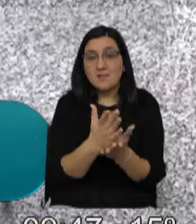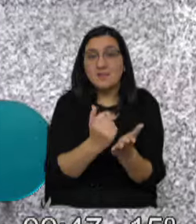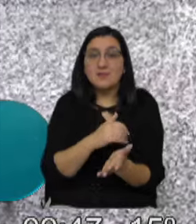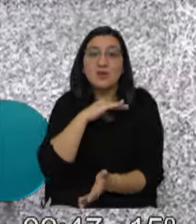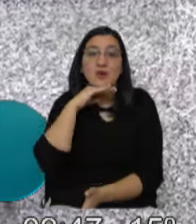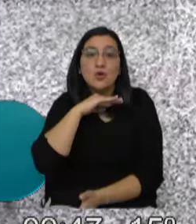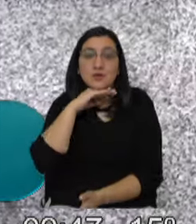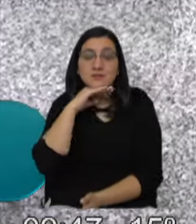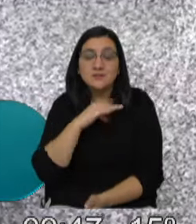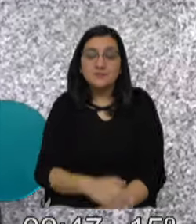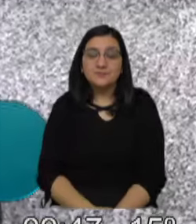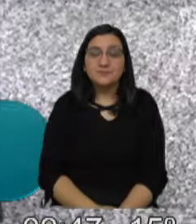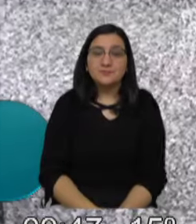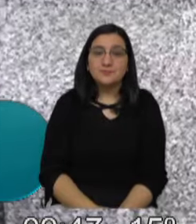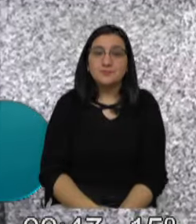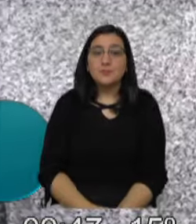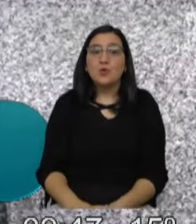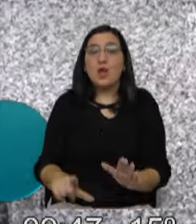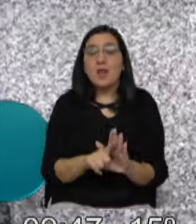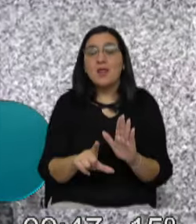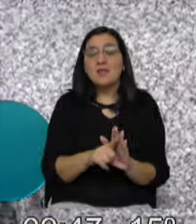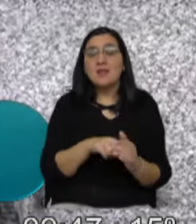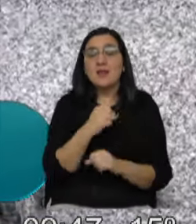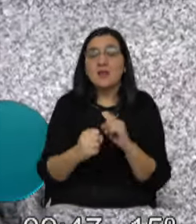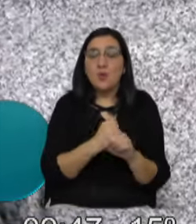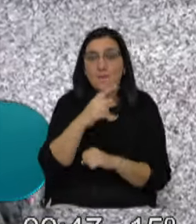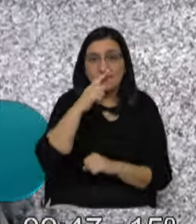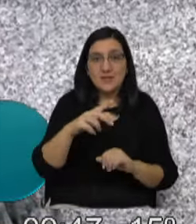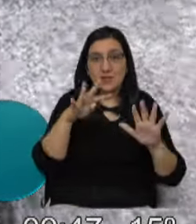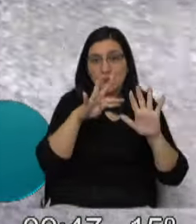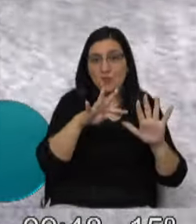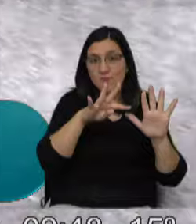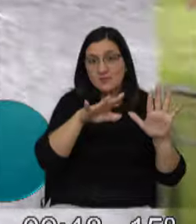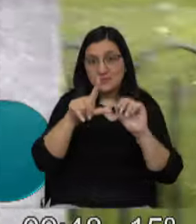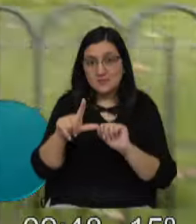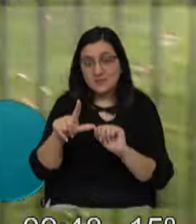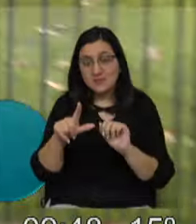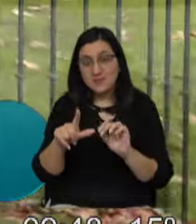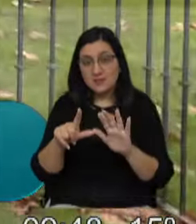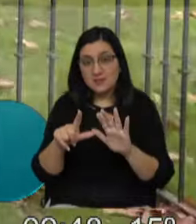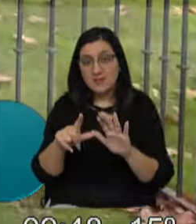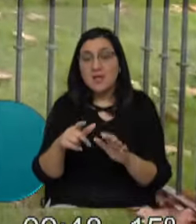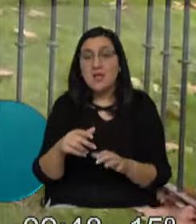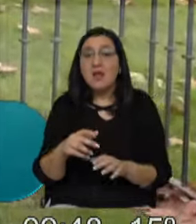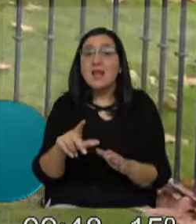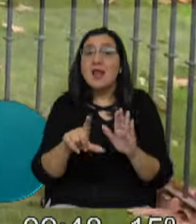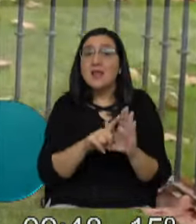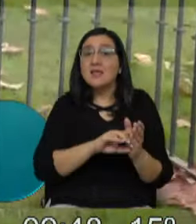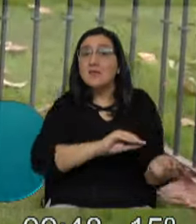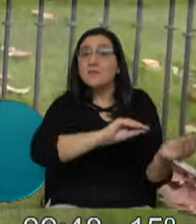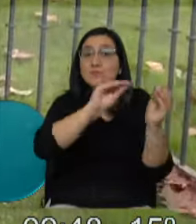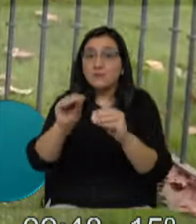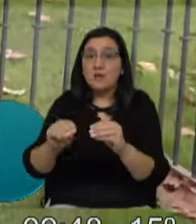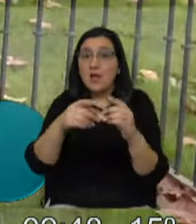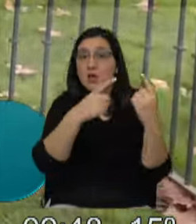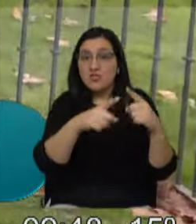de Canelones, en virtud de la ley promulgada en el 1997, ¿no? Aquella ley que reubicaba, ¿no?, a los